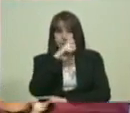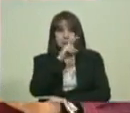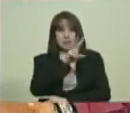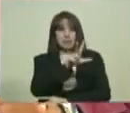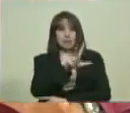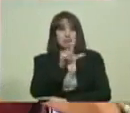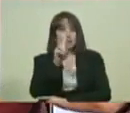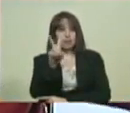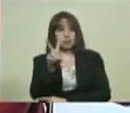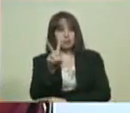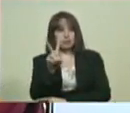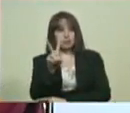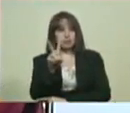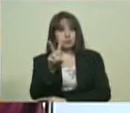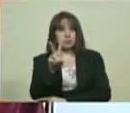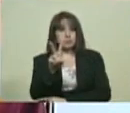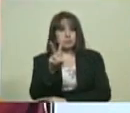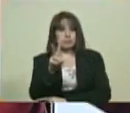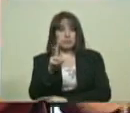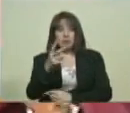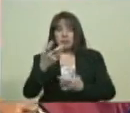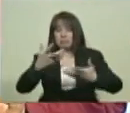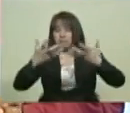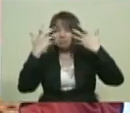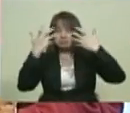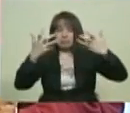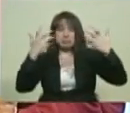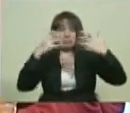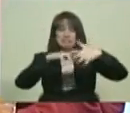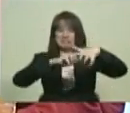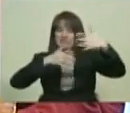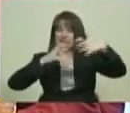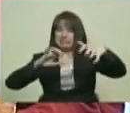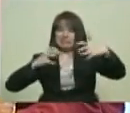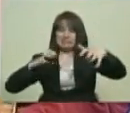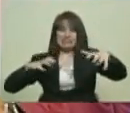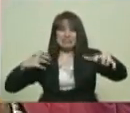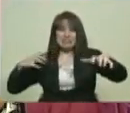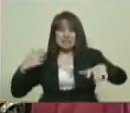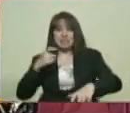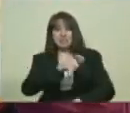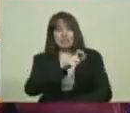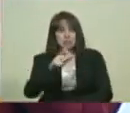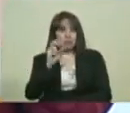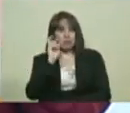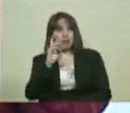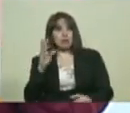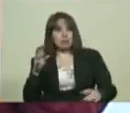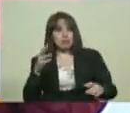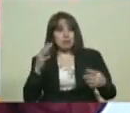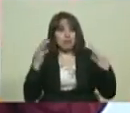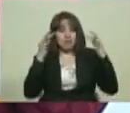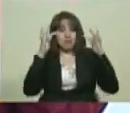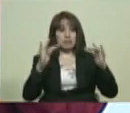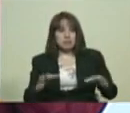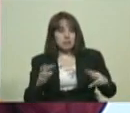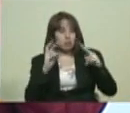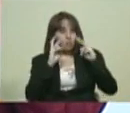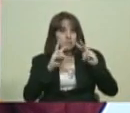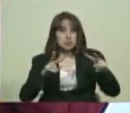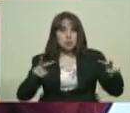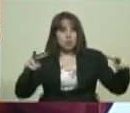32 de ellos, grandes movilizaciones de masa. Yo entré en contacto físico, mis